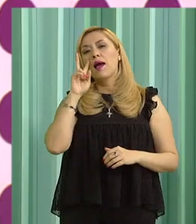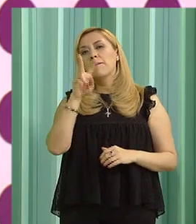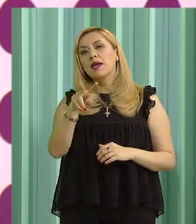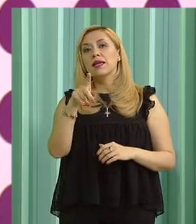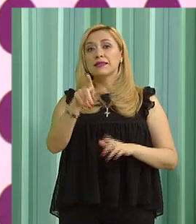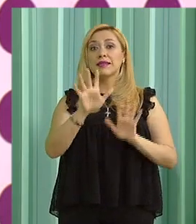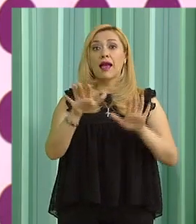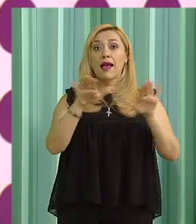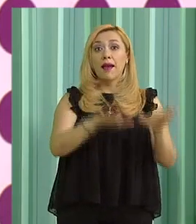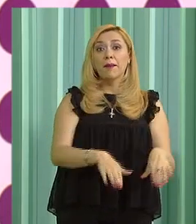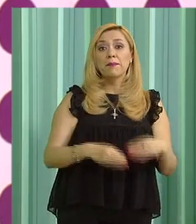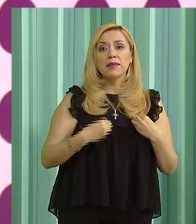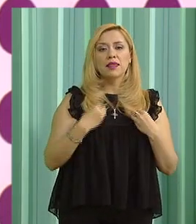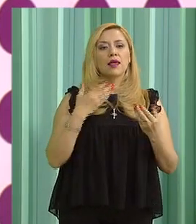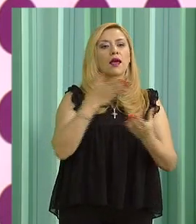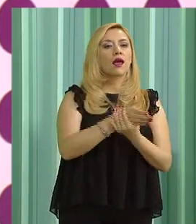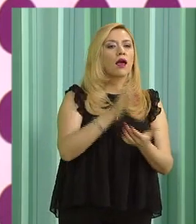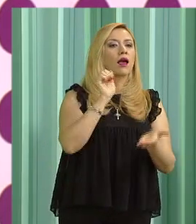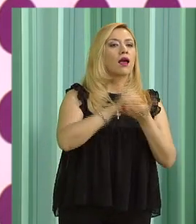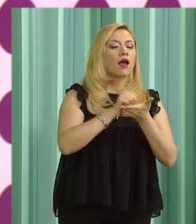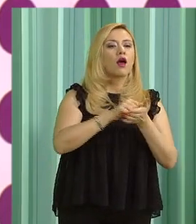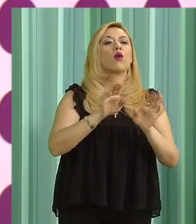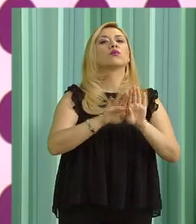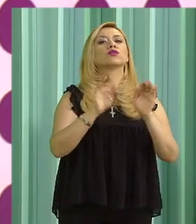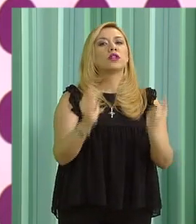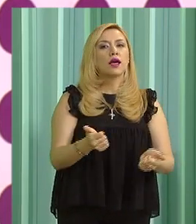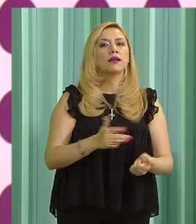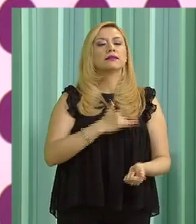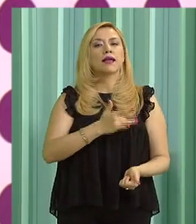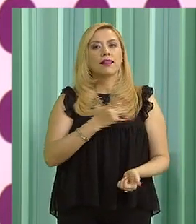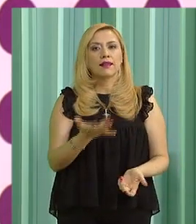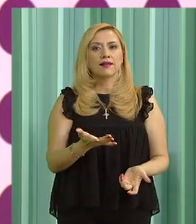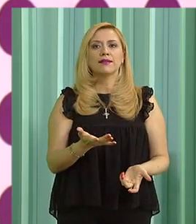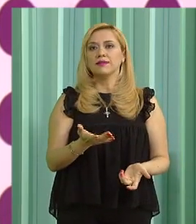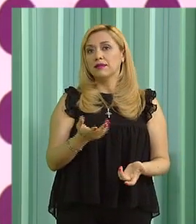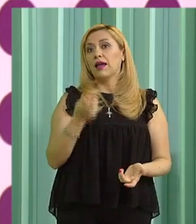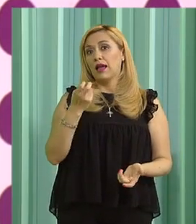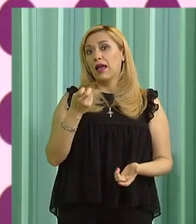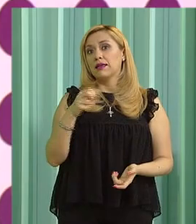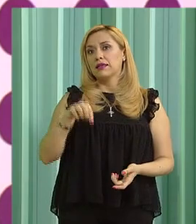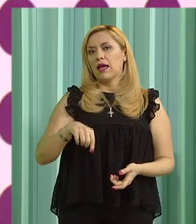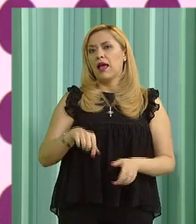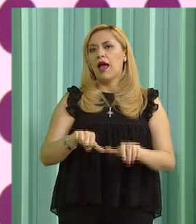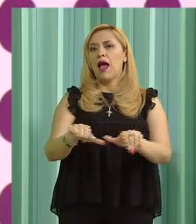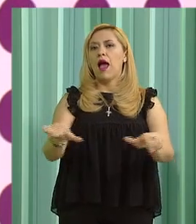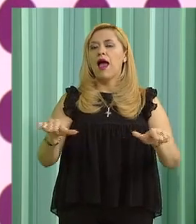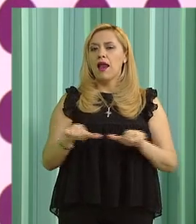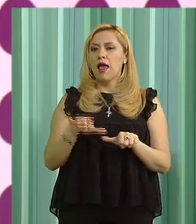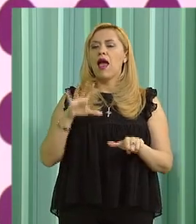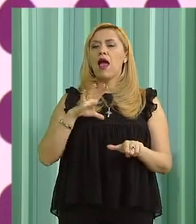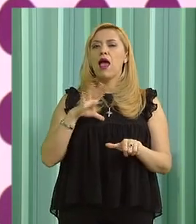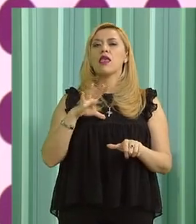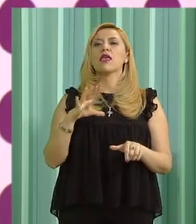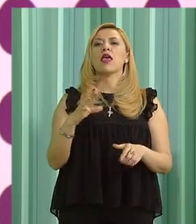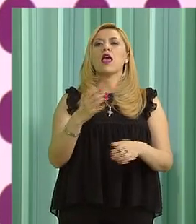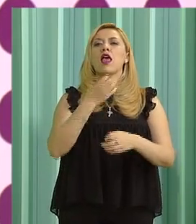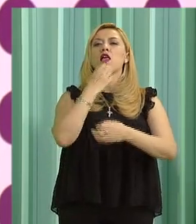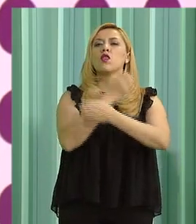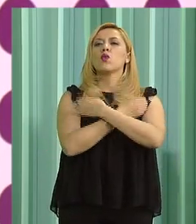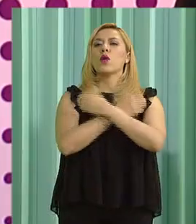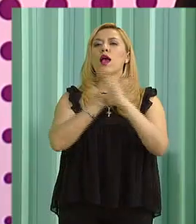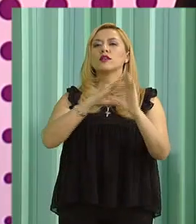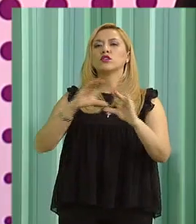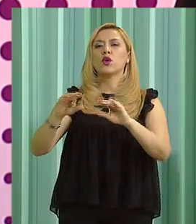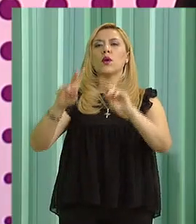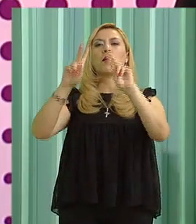integración. Todo esto está en un marco de cultura de paz, entonces nosotros trabajamos con el área de educación para la paz, que es quien nos ayuda justo